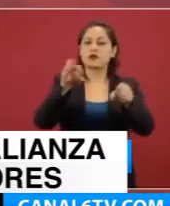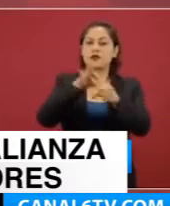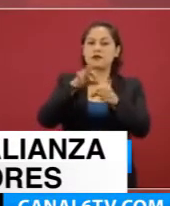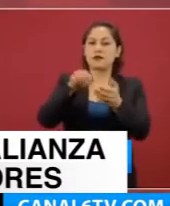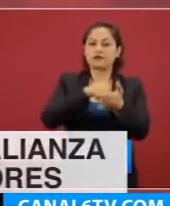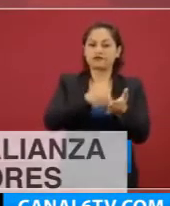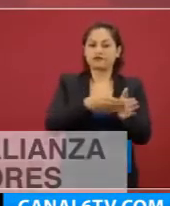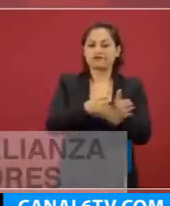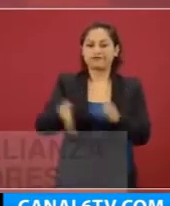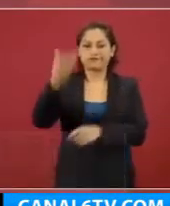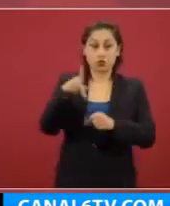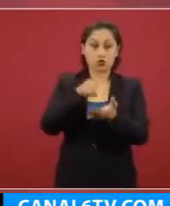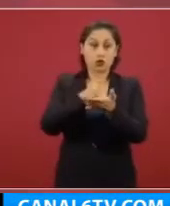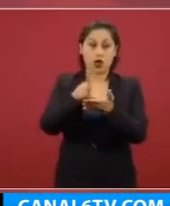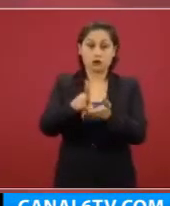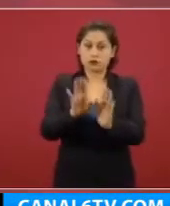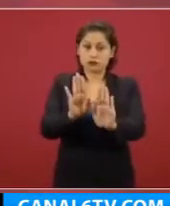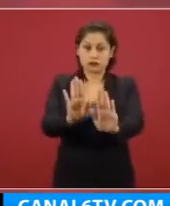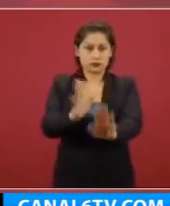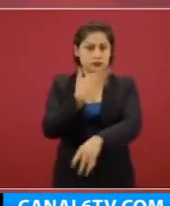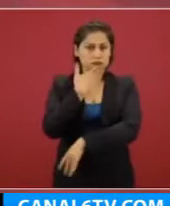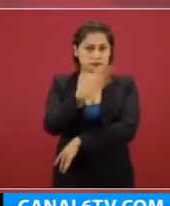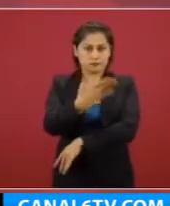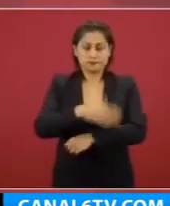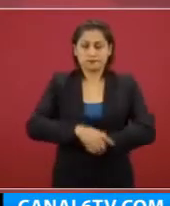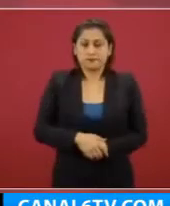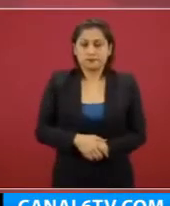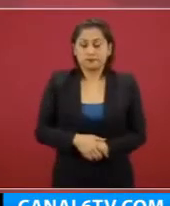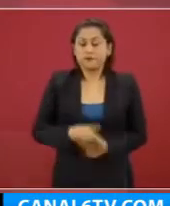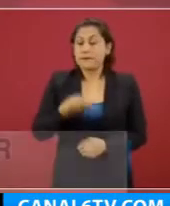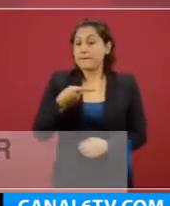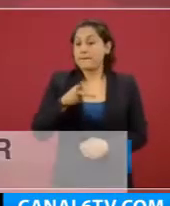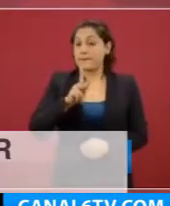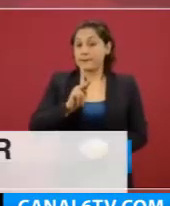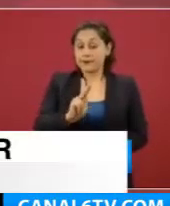reforma constitucional no hay qué